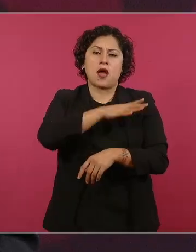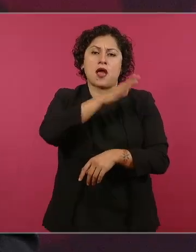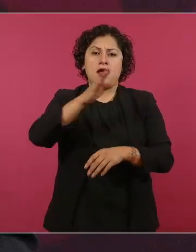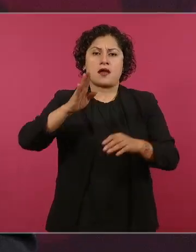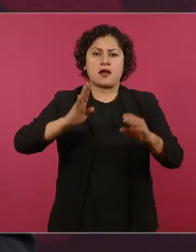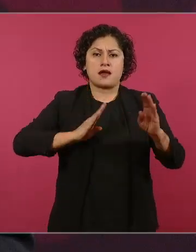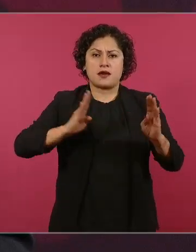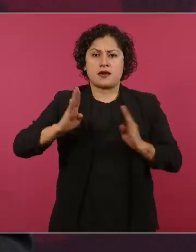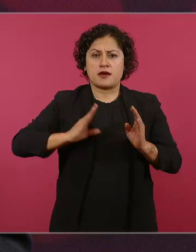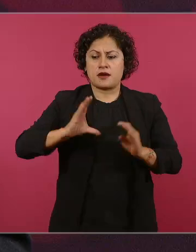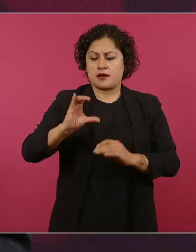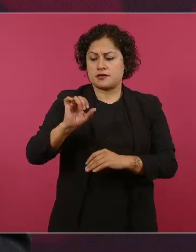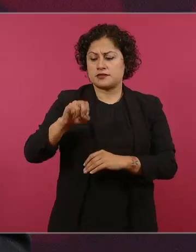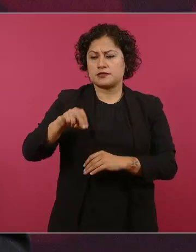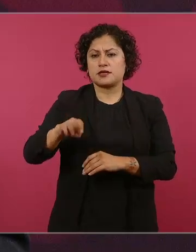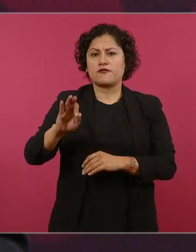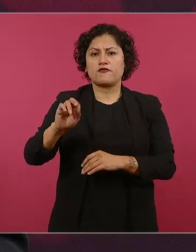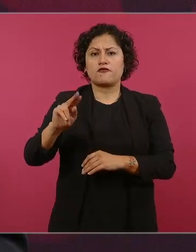el presidente Trump?